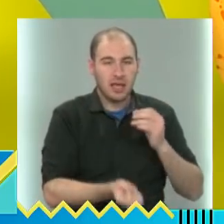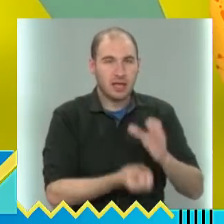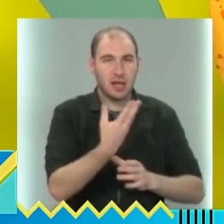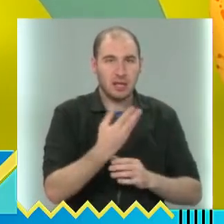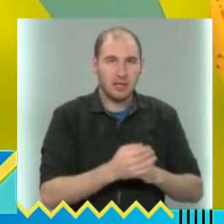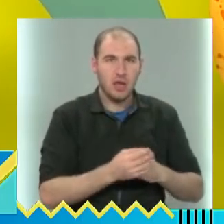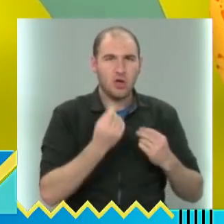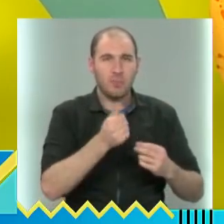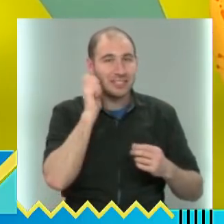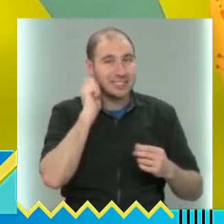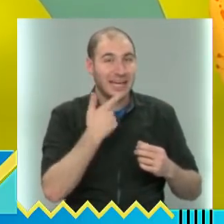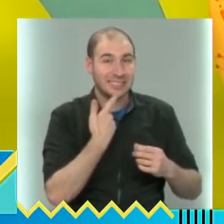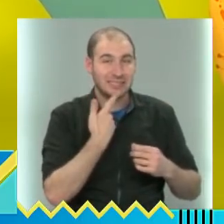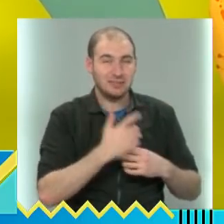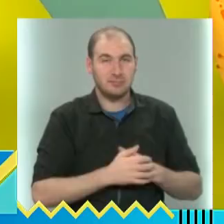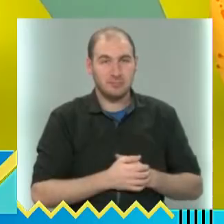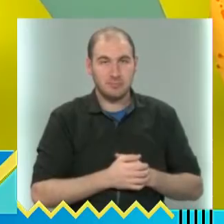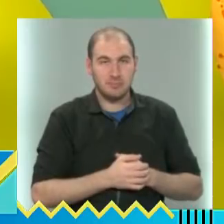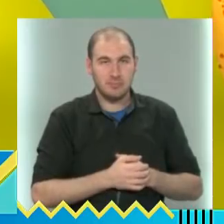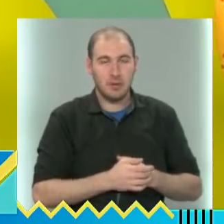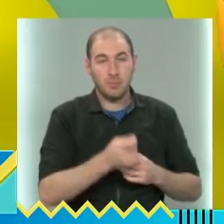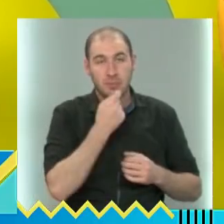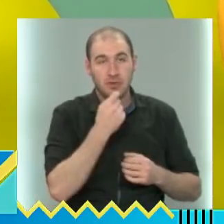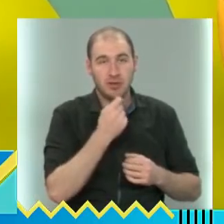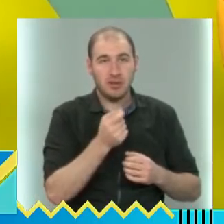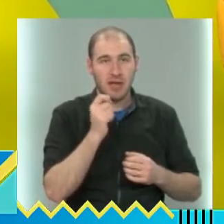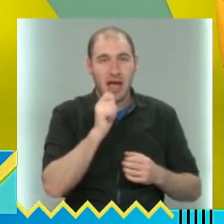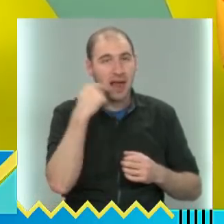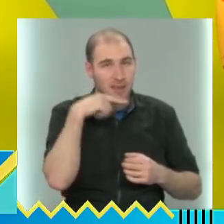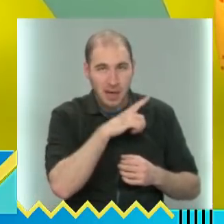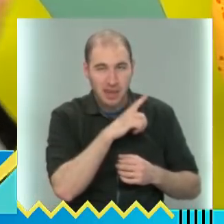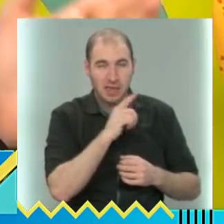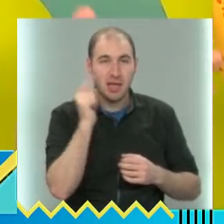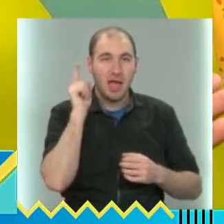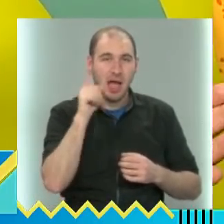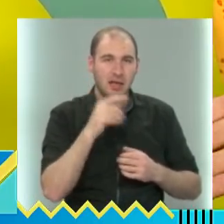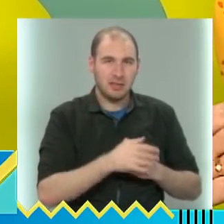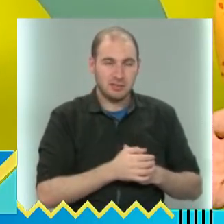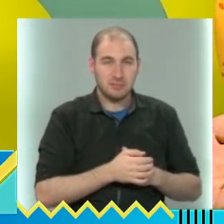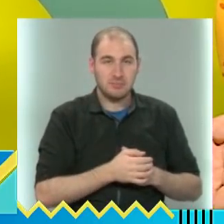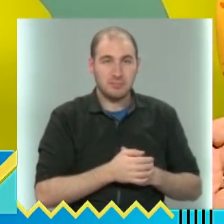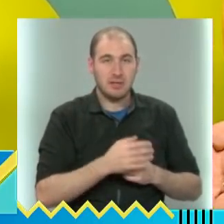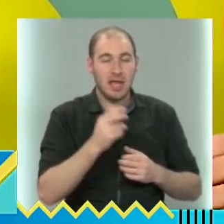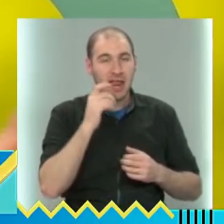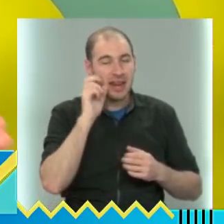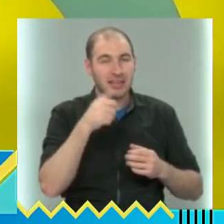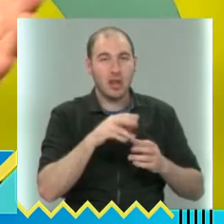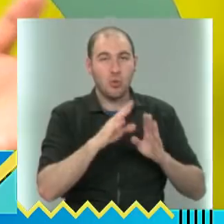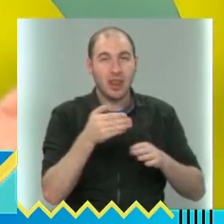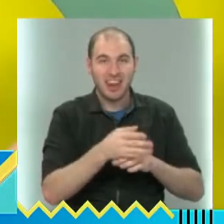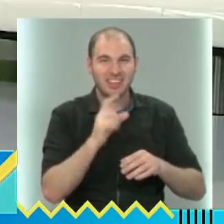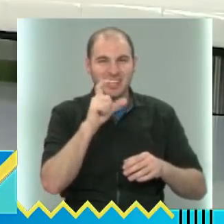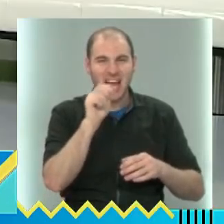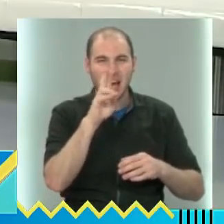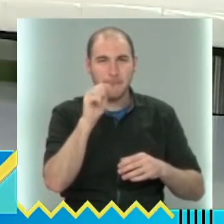energía viene a partir del gas. O sea, porque, por ejemplo, en Alemania, donde se resignaron a no ser energía nuclear, utilizan